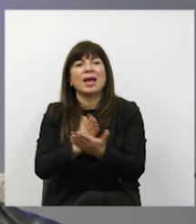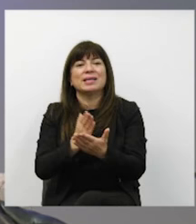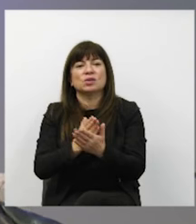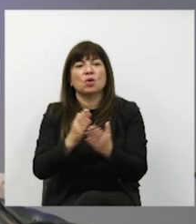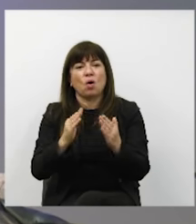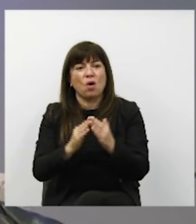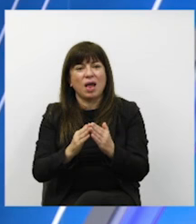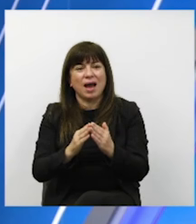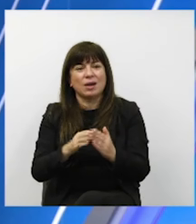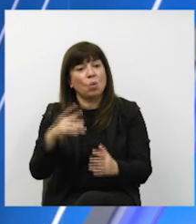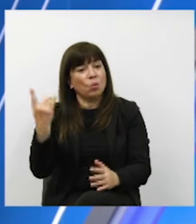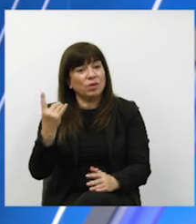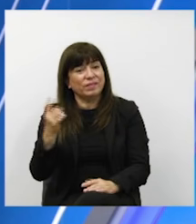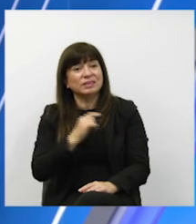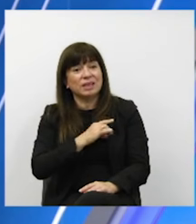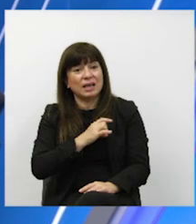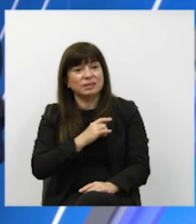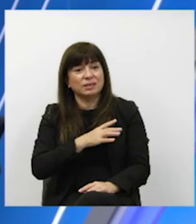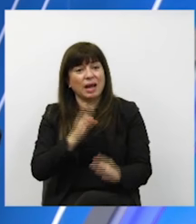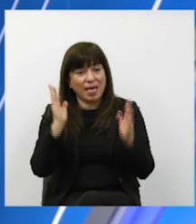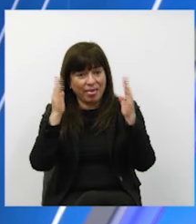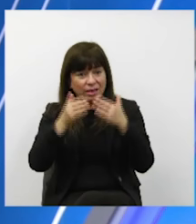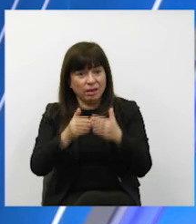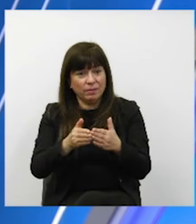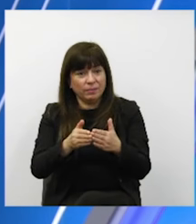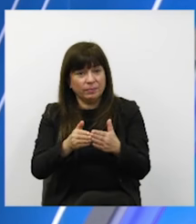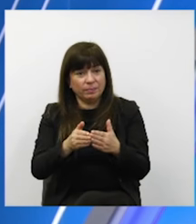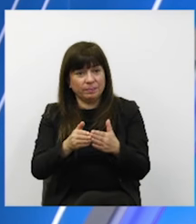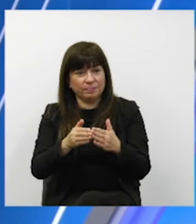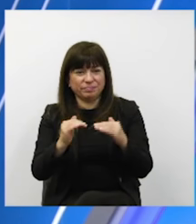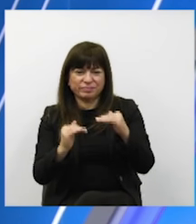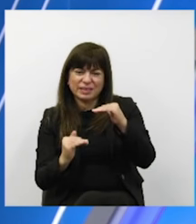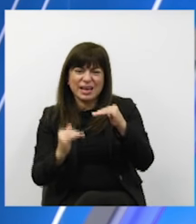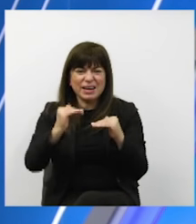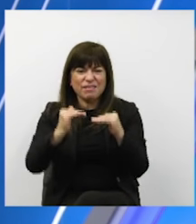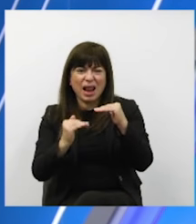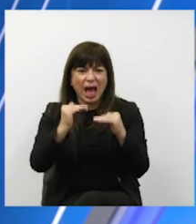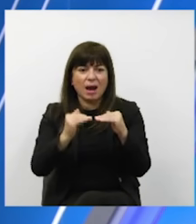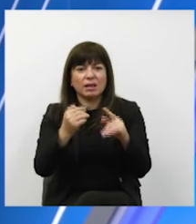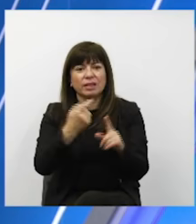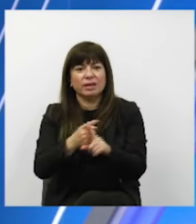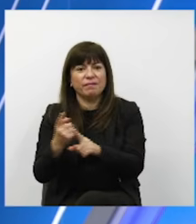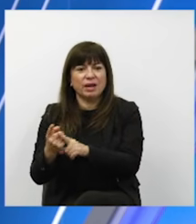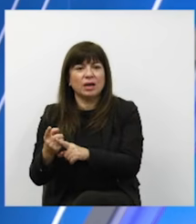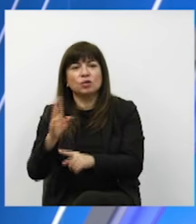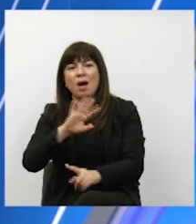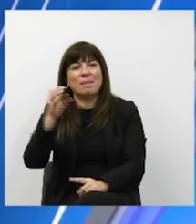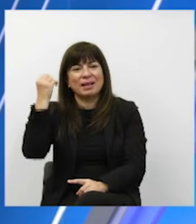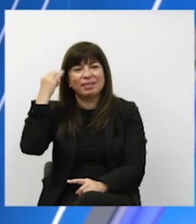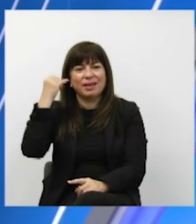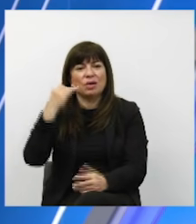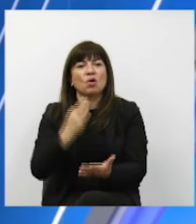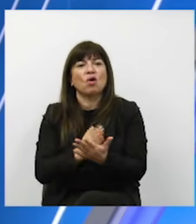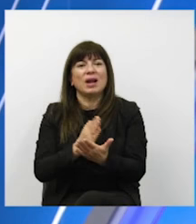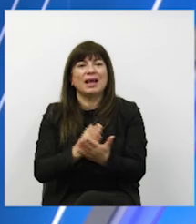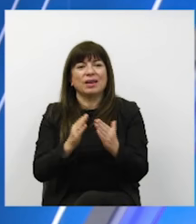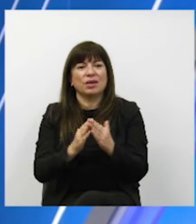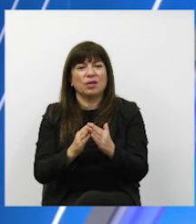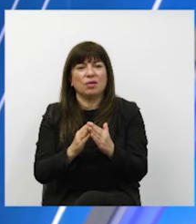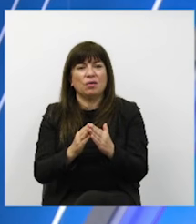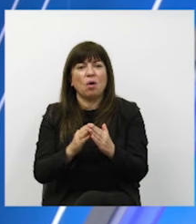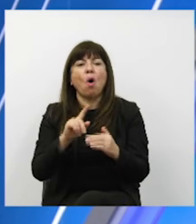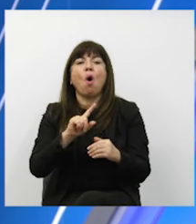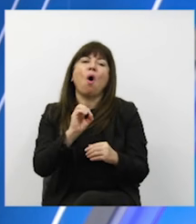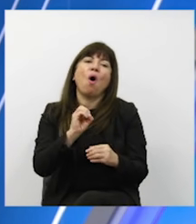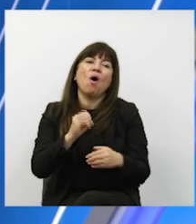mi impresión es que la universidad en Chile se ha dedicado más bien a nivelar las diferencias de lo que no aprendieron en el colegio que realmente entregarle